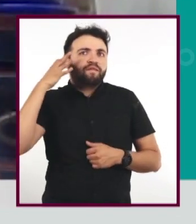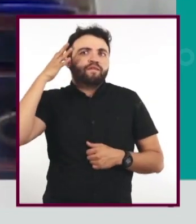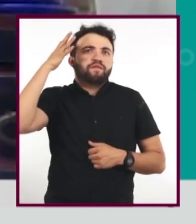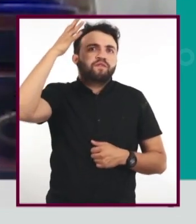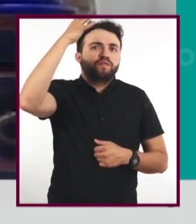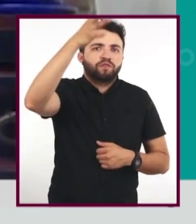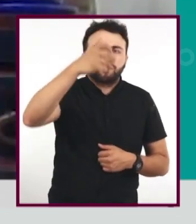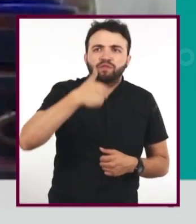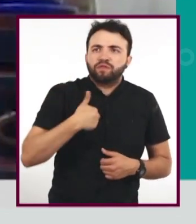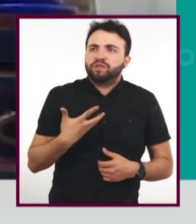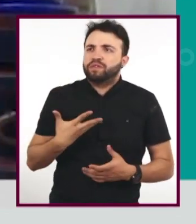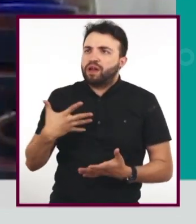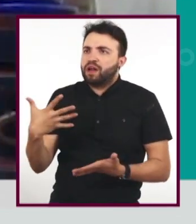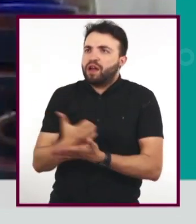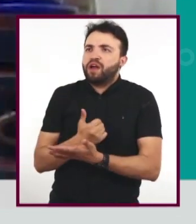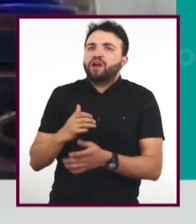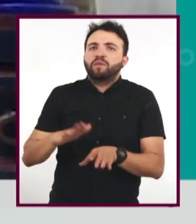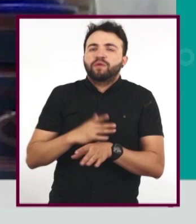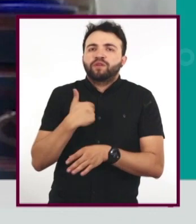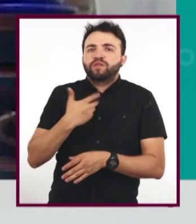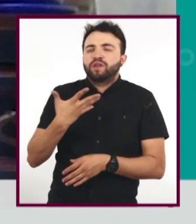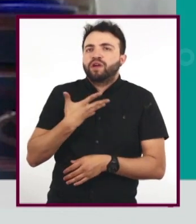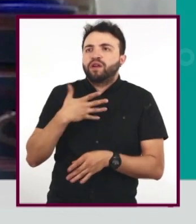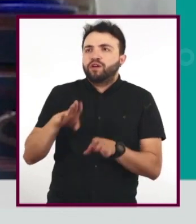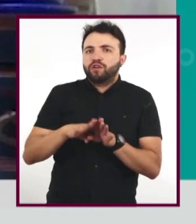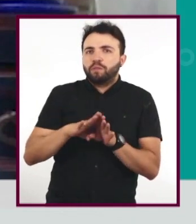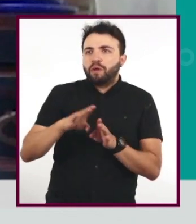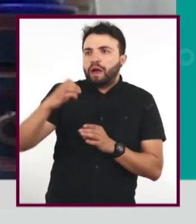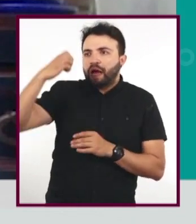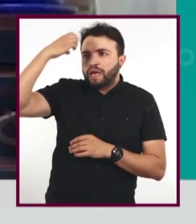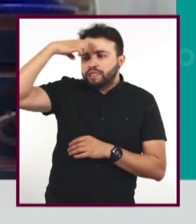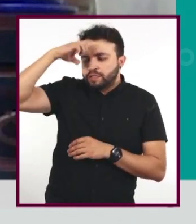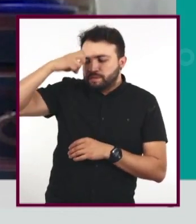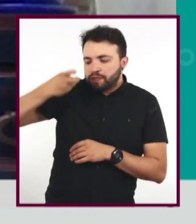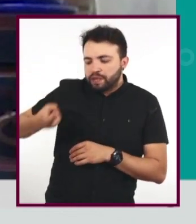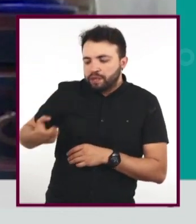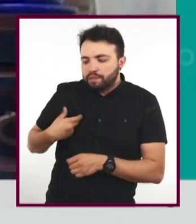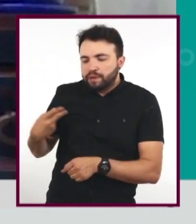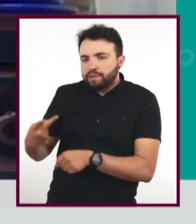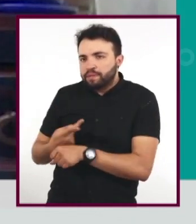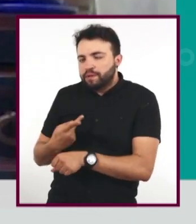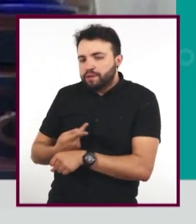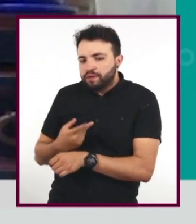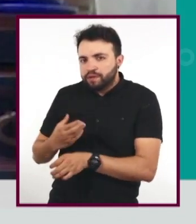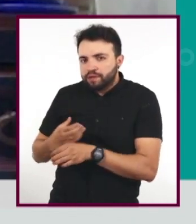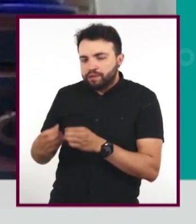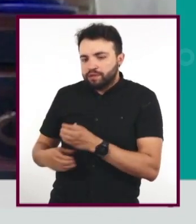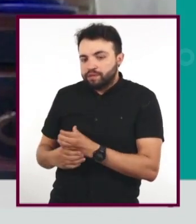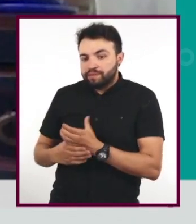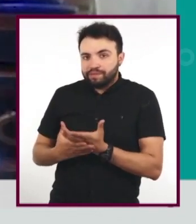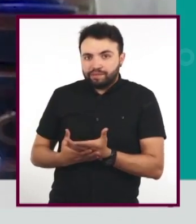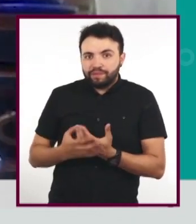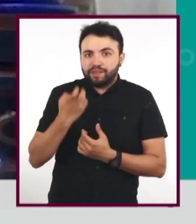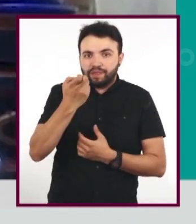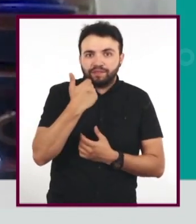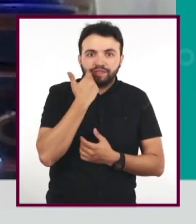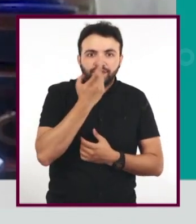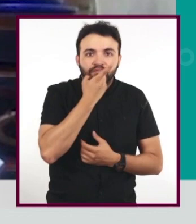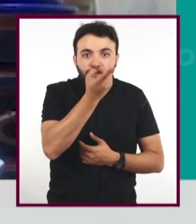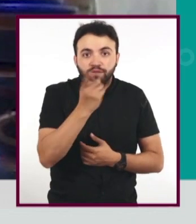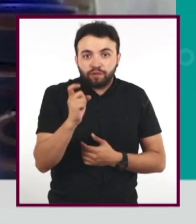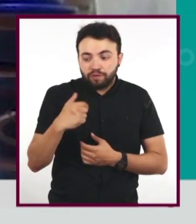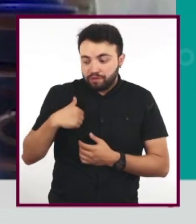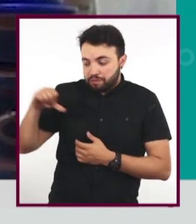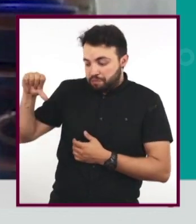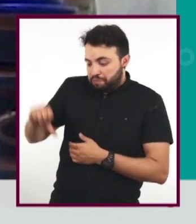y ganar, pero igualmente se confunden y no sabemos qué tanto cuando estamos perdiendo en realidad estamos ganando. Recuerdo, por